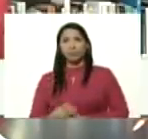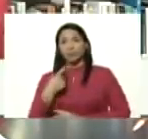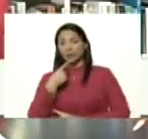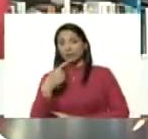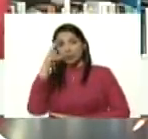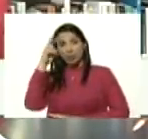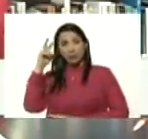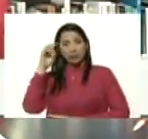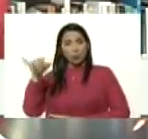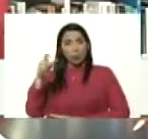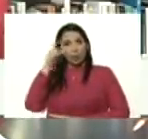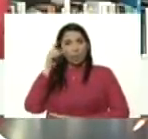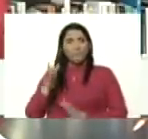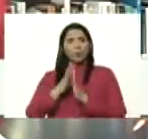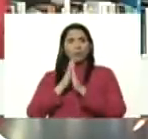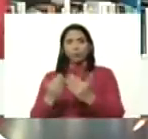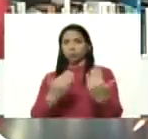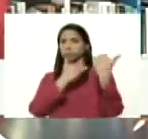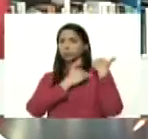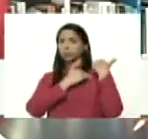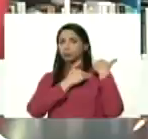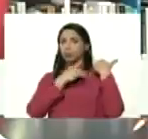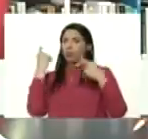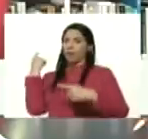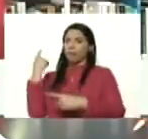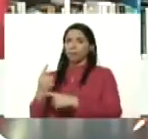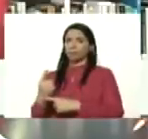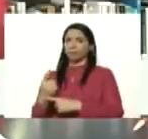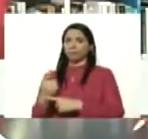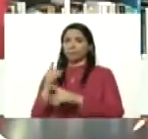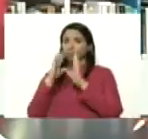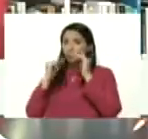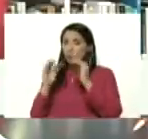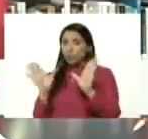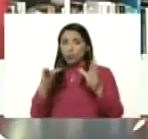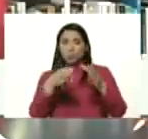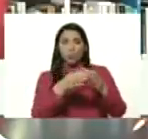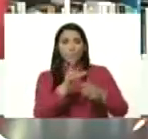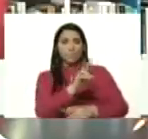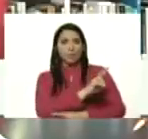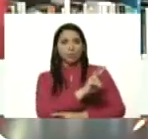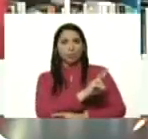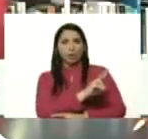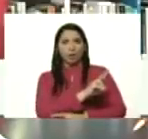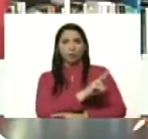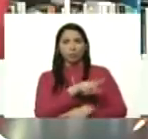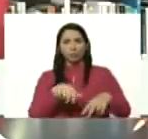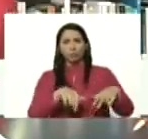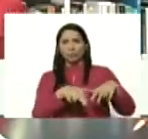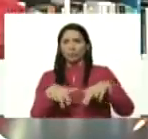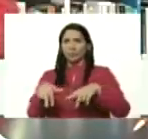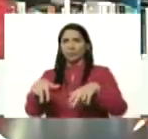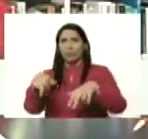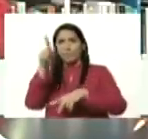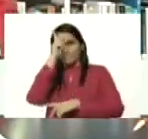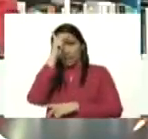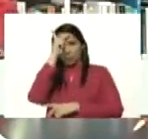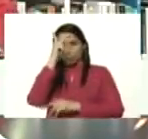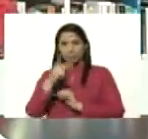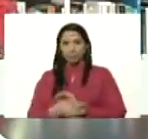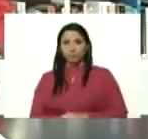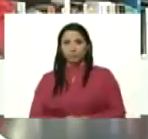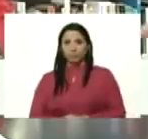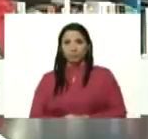canciller Jorge Arriaza que se encargara personalmente. Un grupo de venezolanos venían a pie desde Perú y